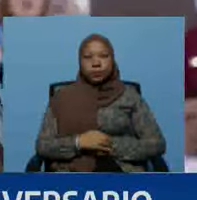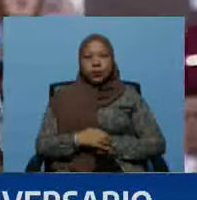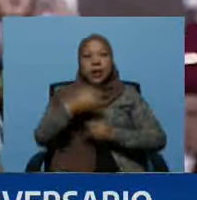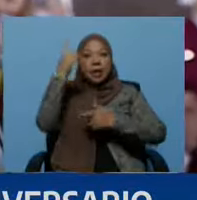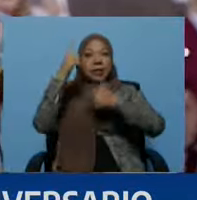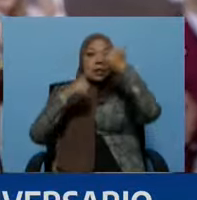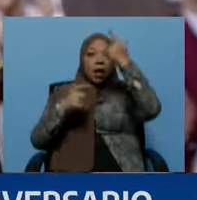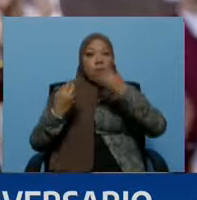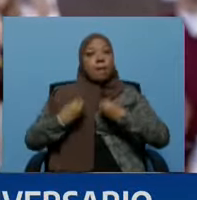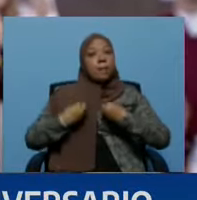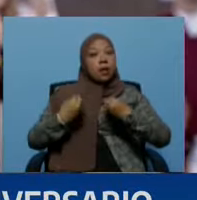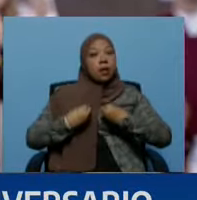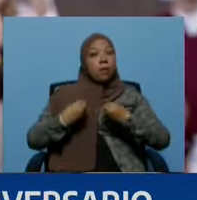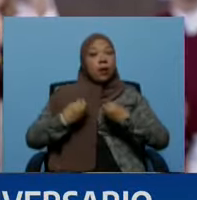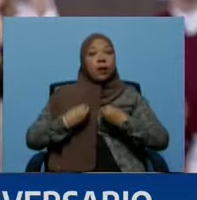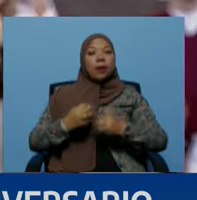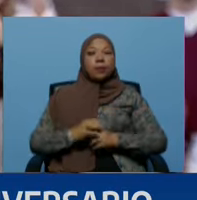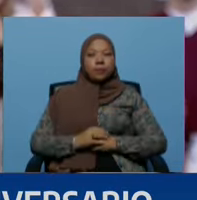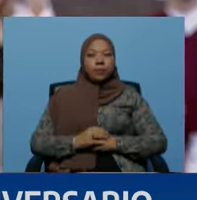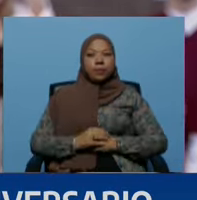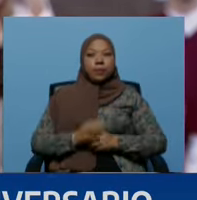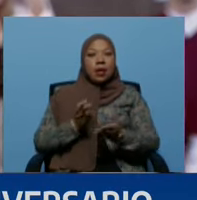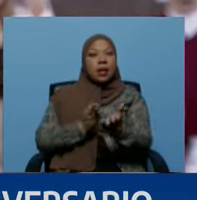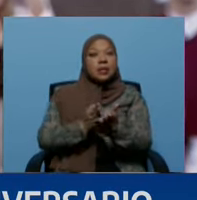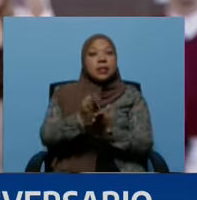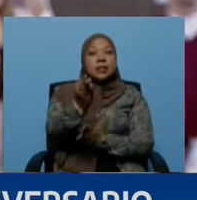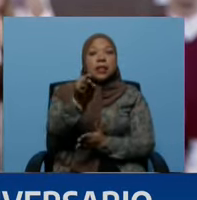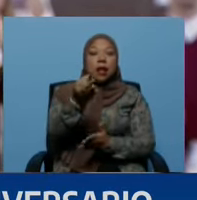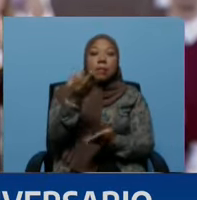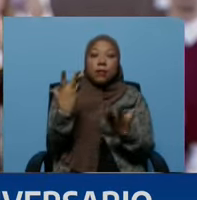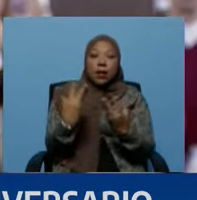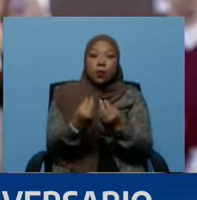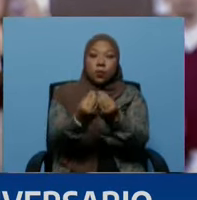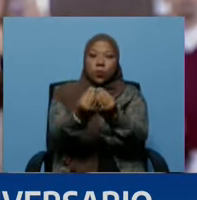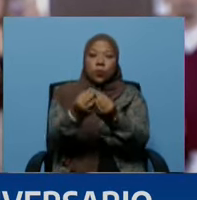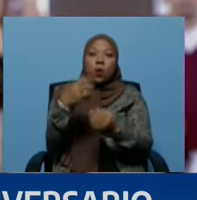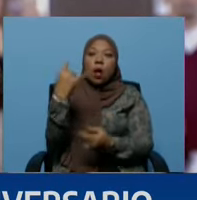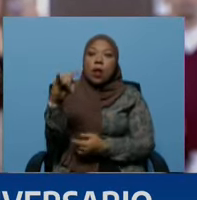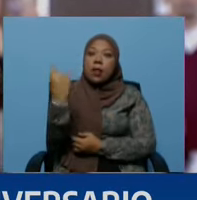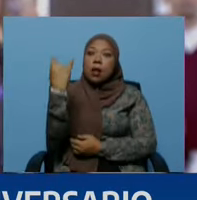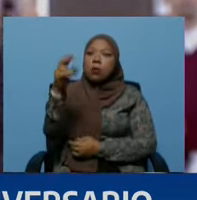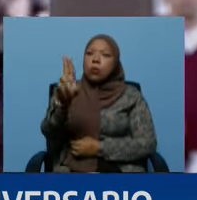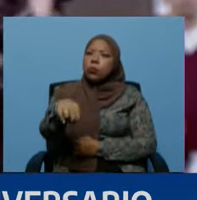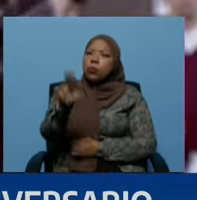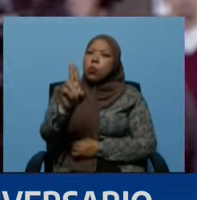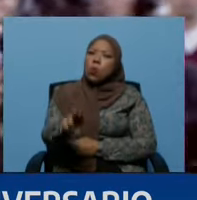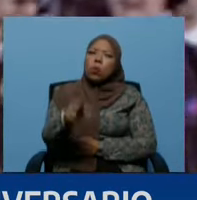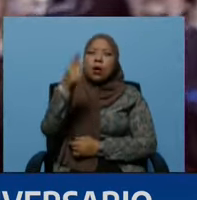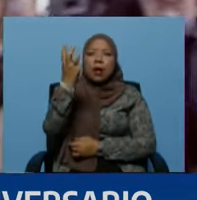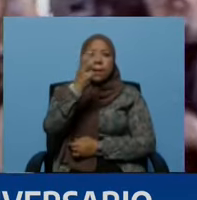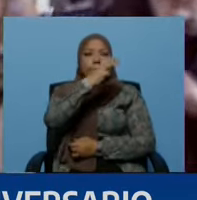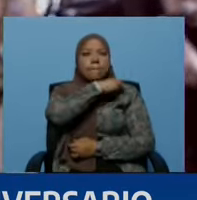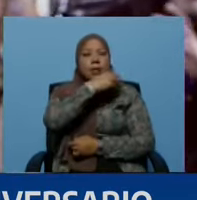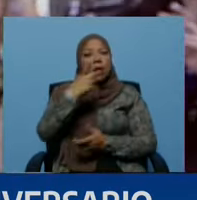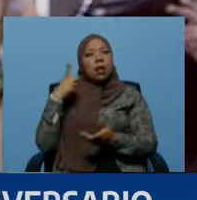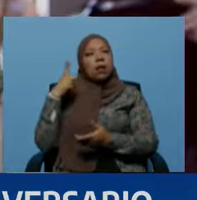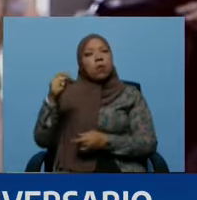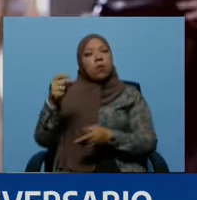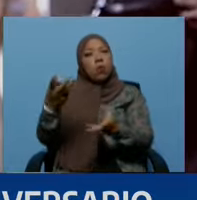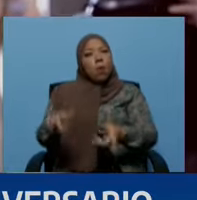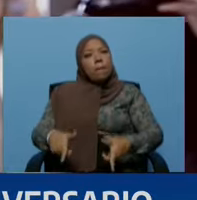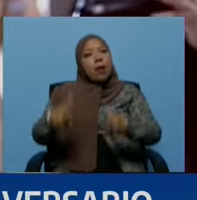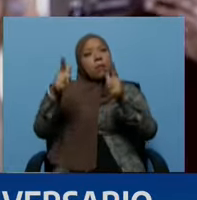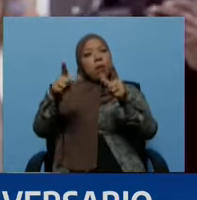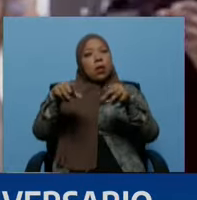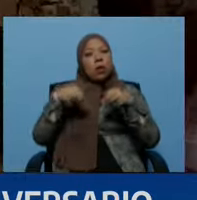¡Chávez vive! La patria sigue. ¡Leales siempre! ¡Traidores nunca! Mi comandante en jefe, permiso para recibir el